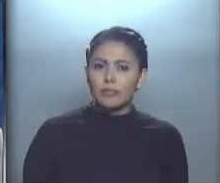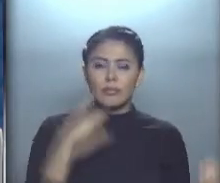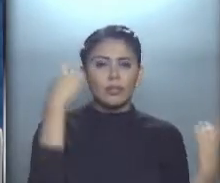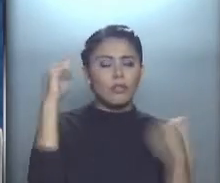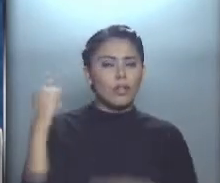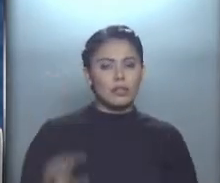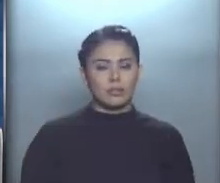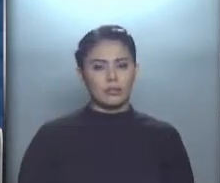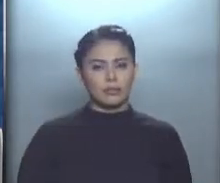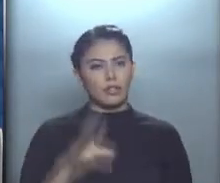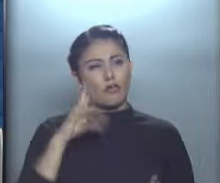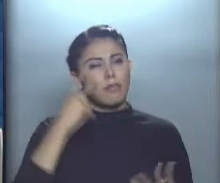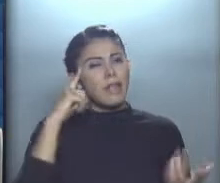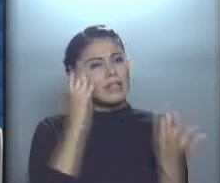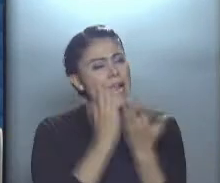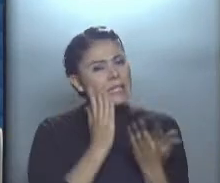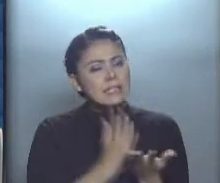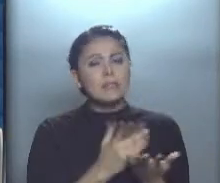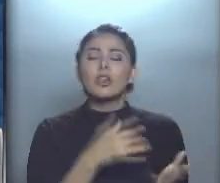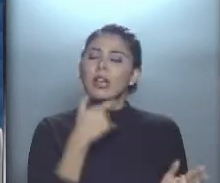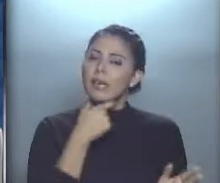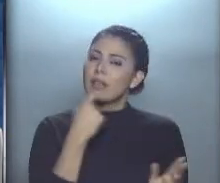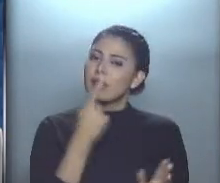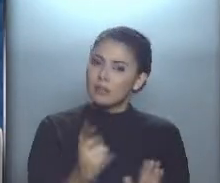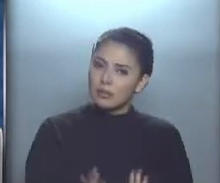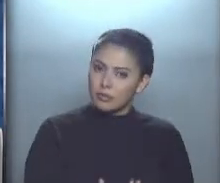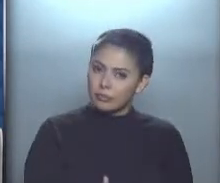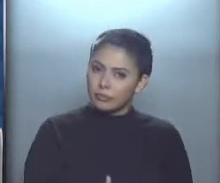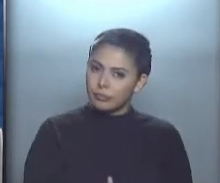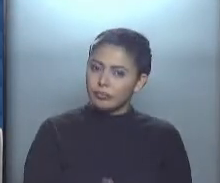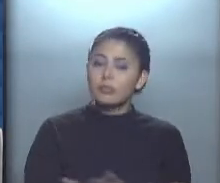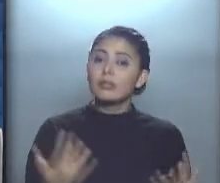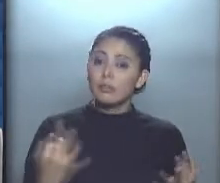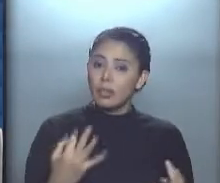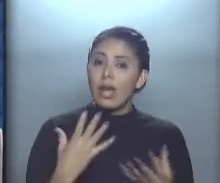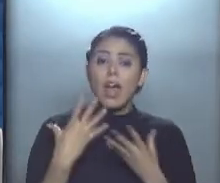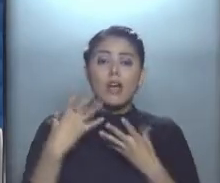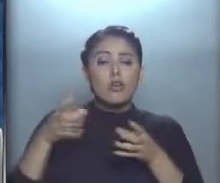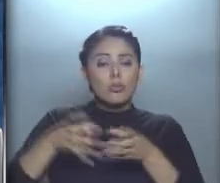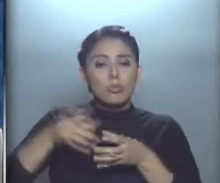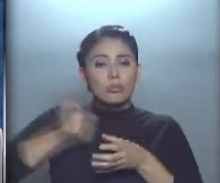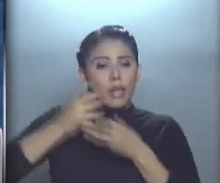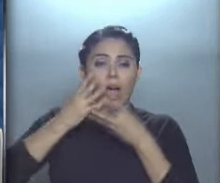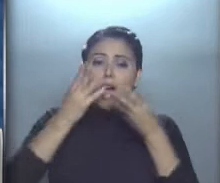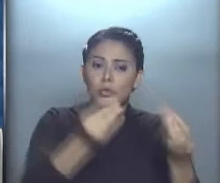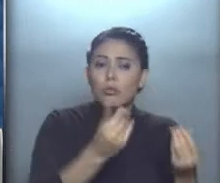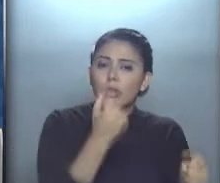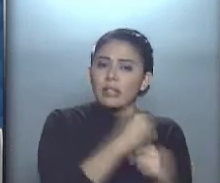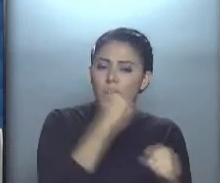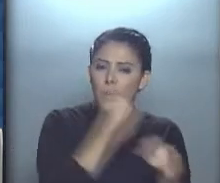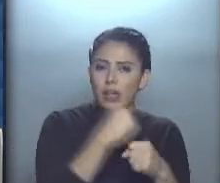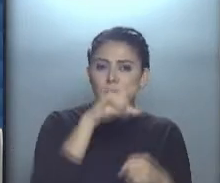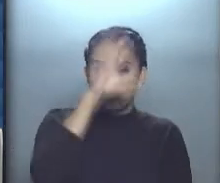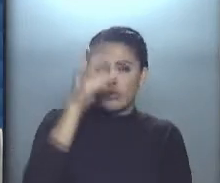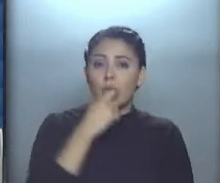de análisis. Por eso quiero rescatar realmente lo que ha sido la contribución de las Fuerzas Nacionales para trabajar en el territorio.